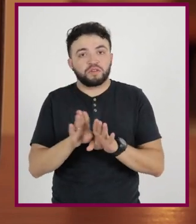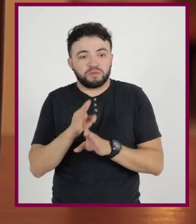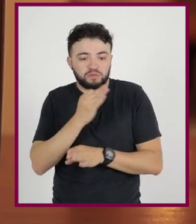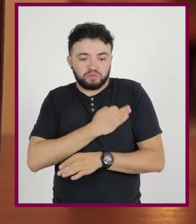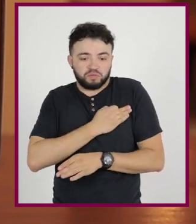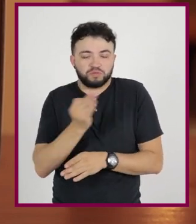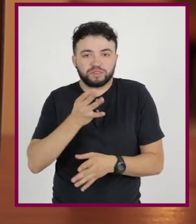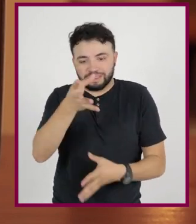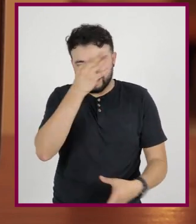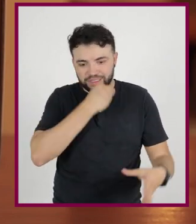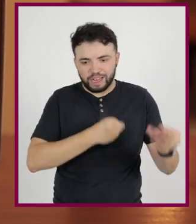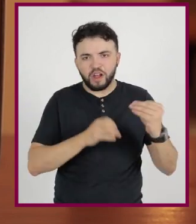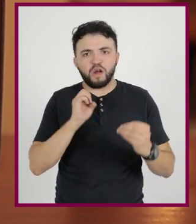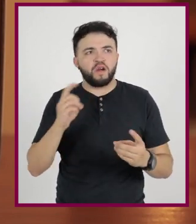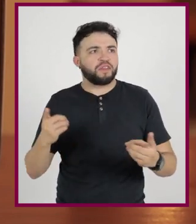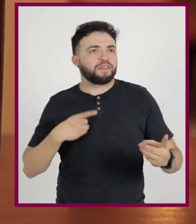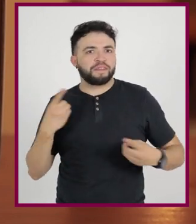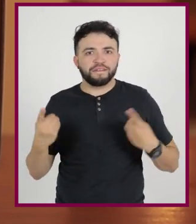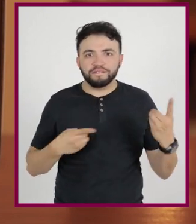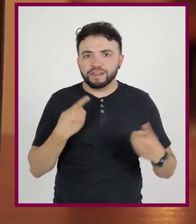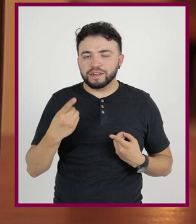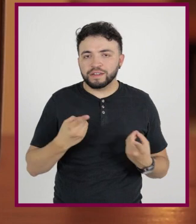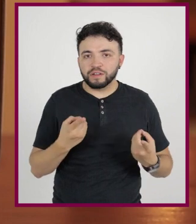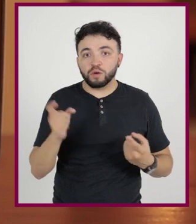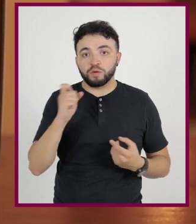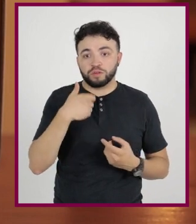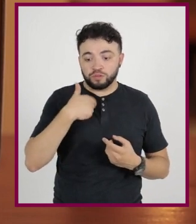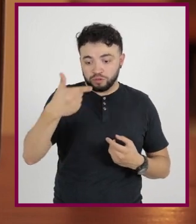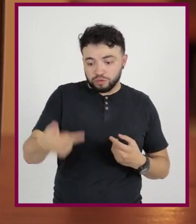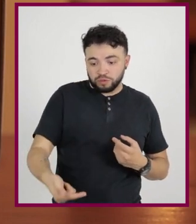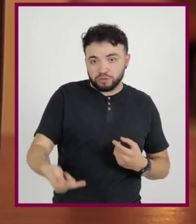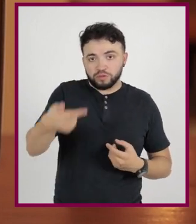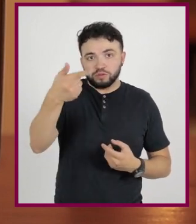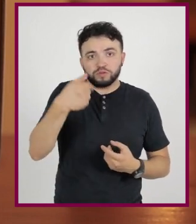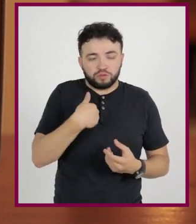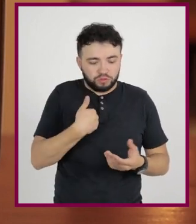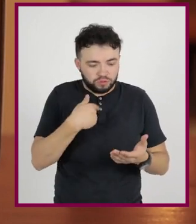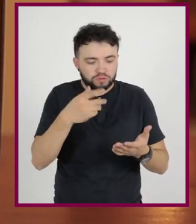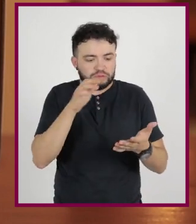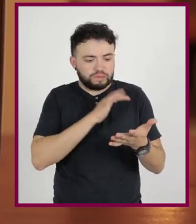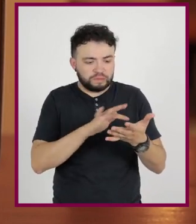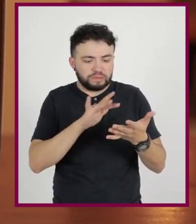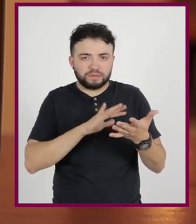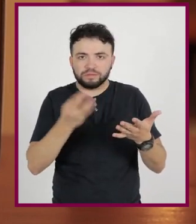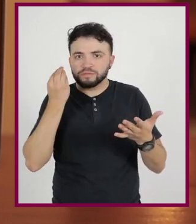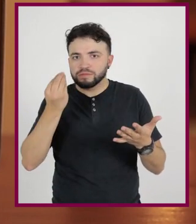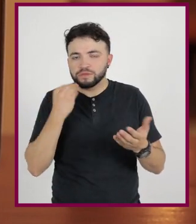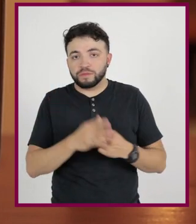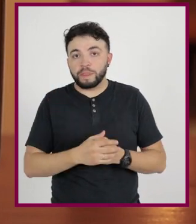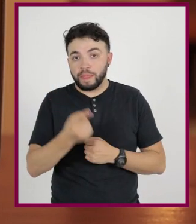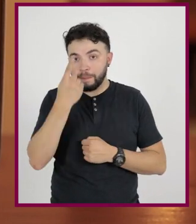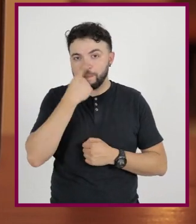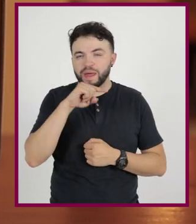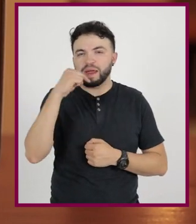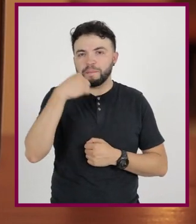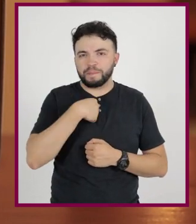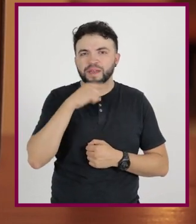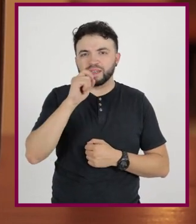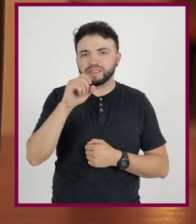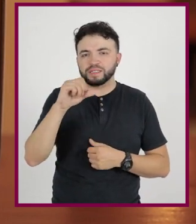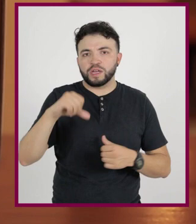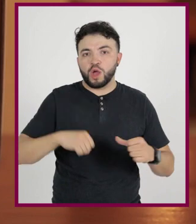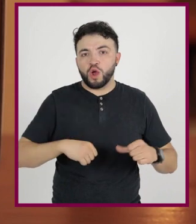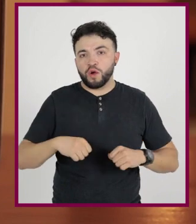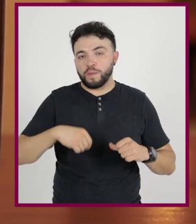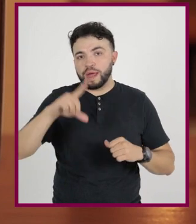muy buena de aprender o de divertirse. Cuando era más pequeño yo solía leer mucho. Para mí una obra literaria